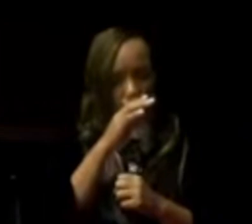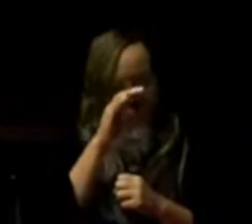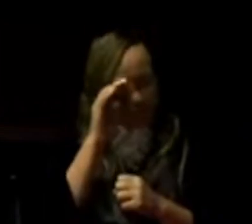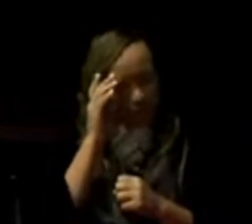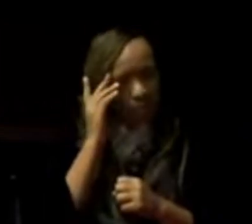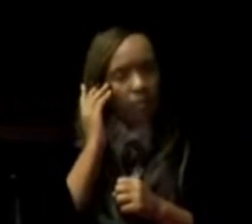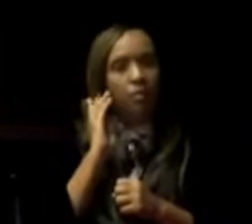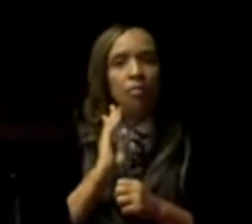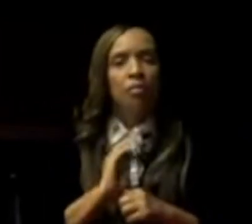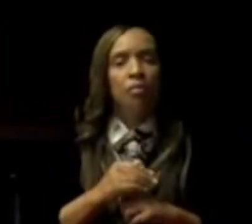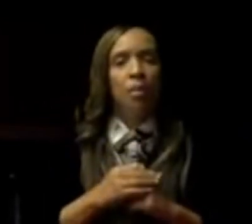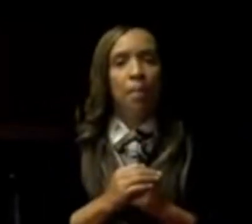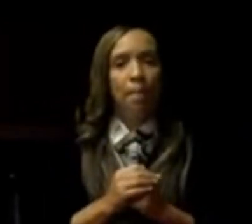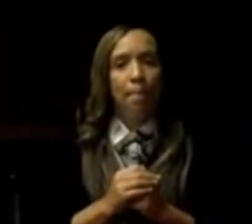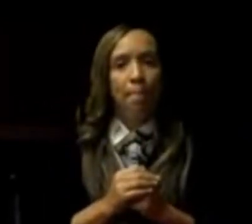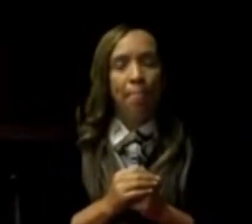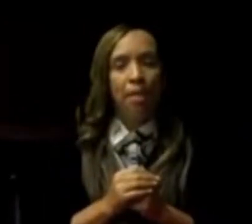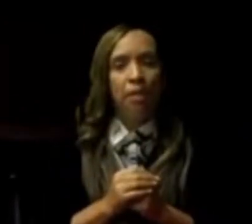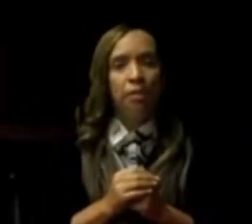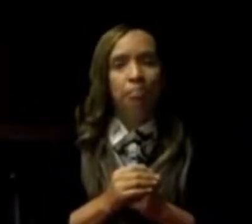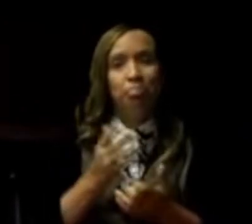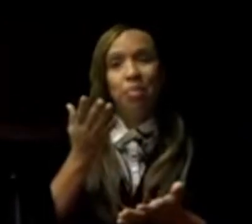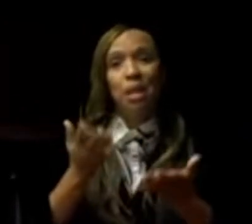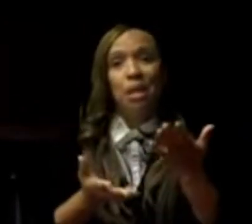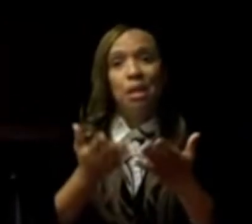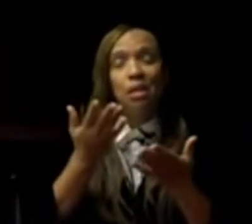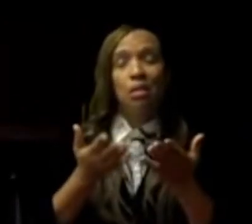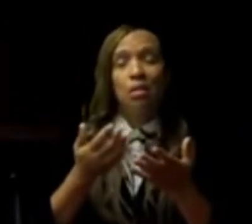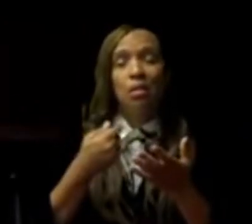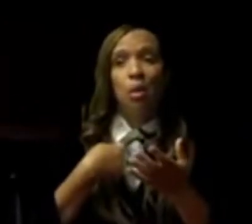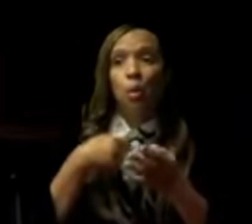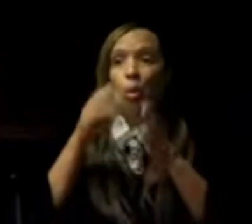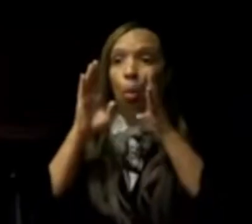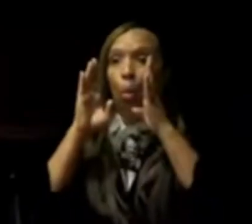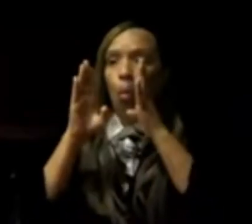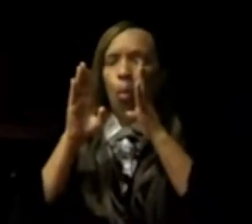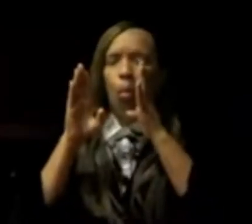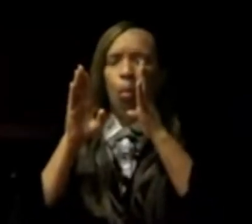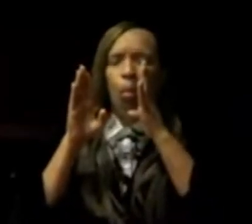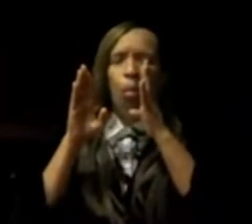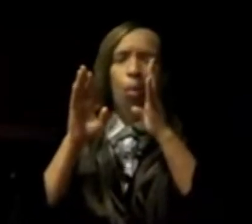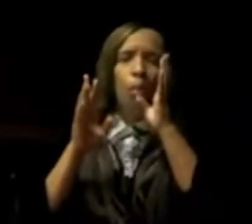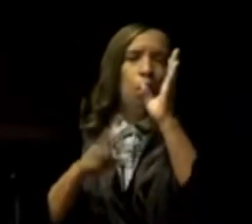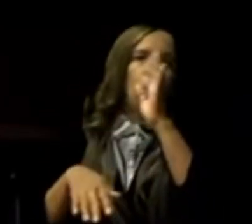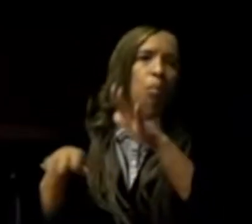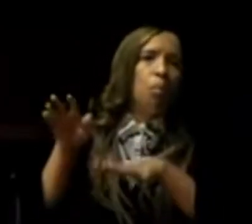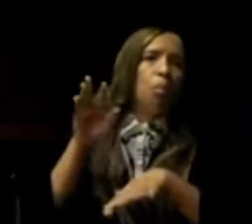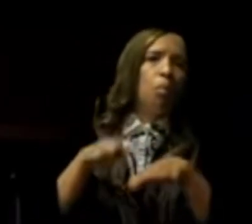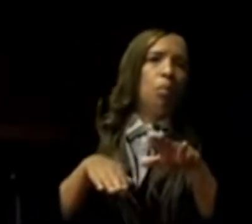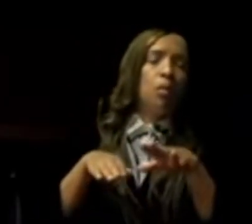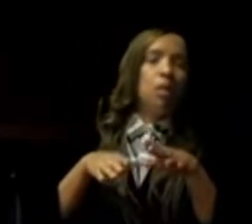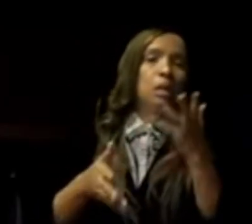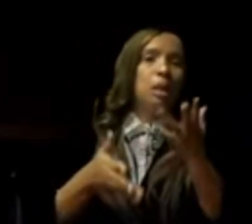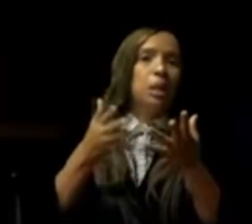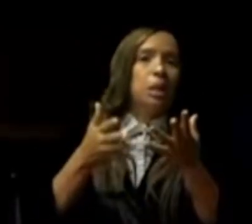el mundo este tipo de situación. Yo estaba en una actividad